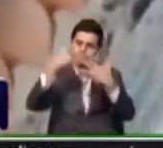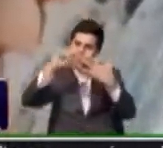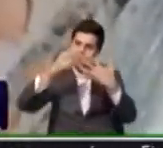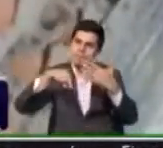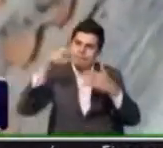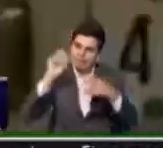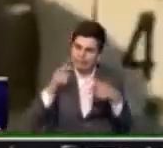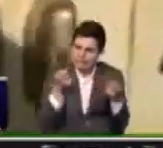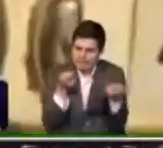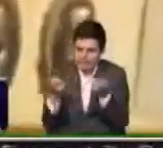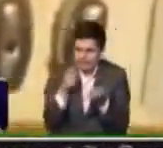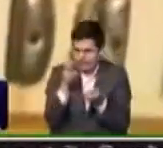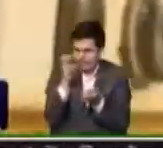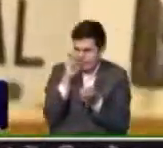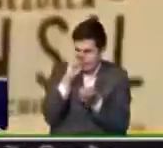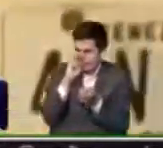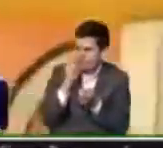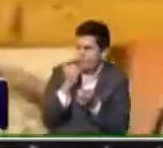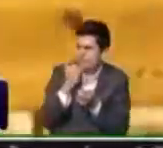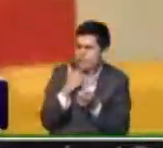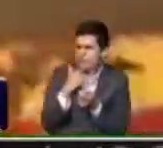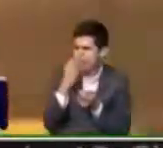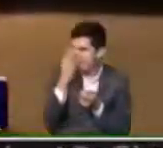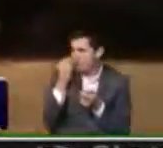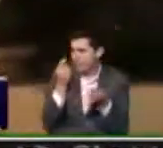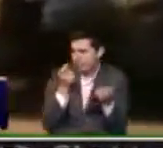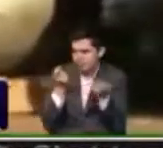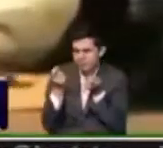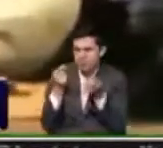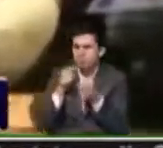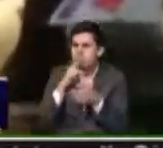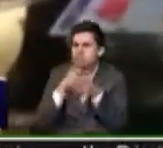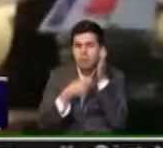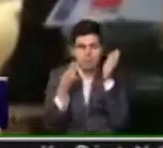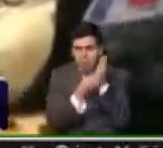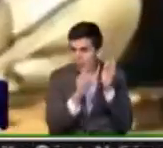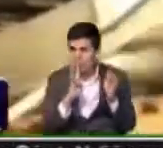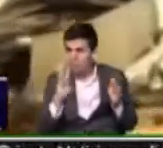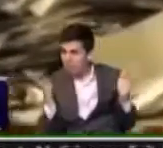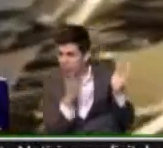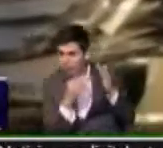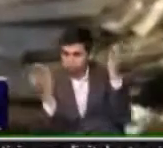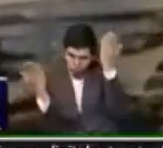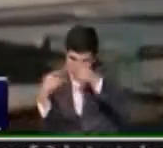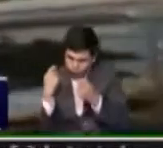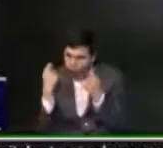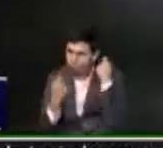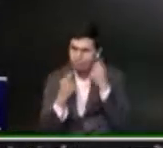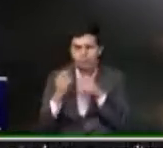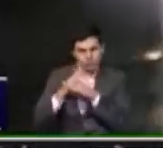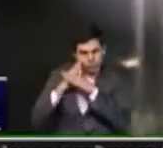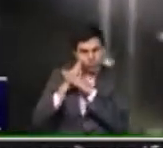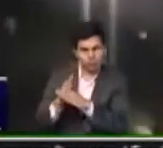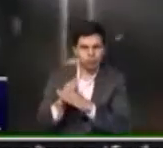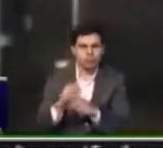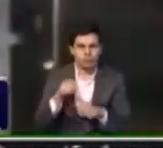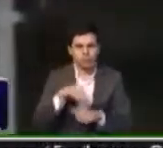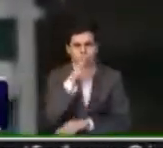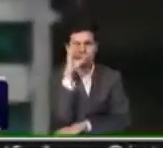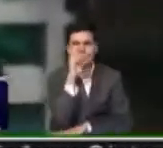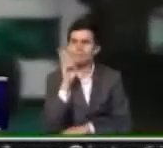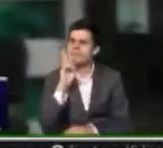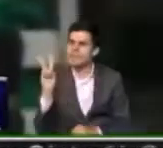cada vez más y controlar a ese flagelo que es el contrabando. Las acciones binacionales conjuntas entre Colombia y